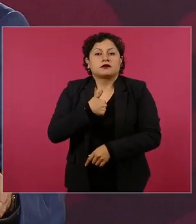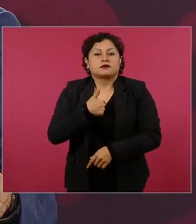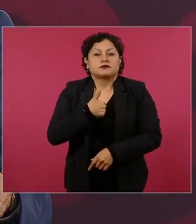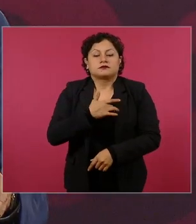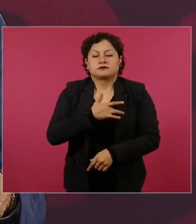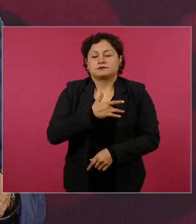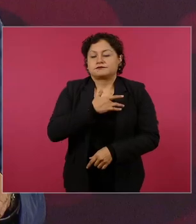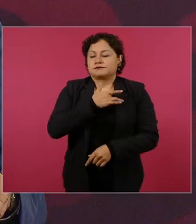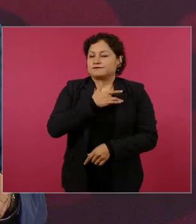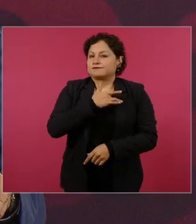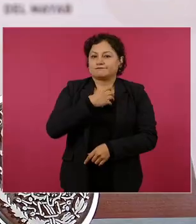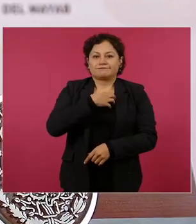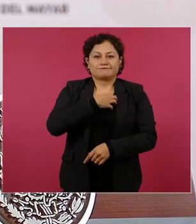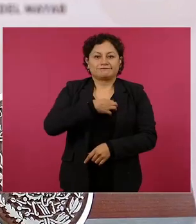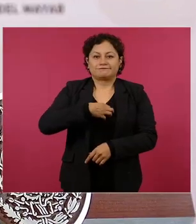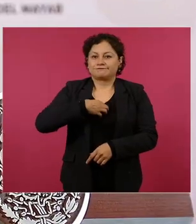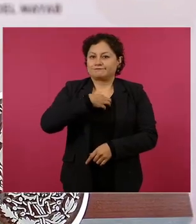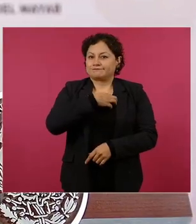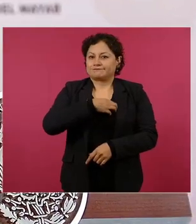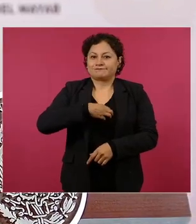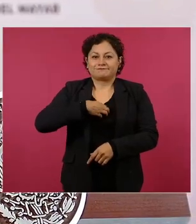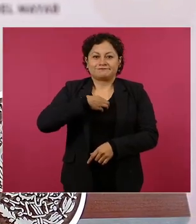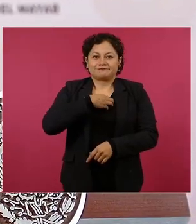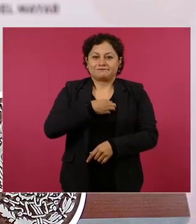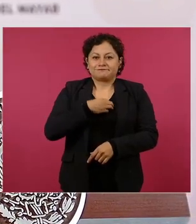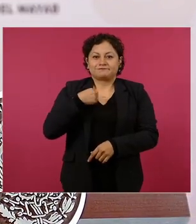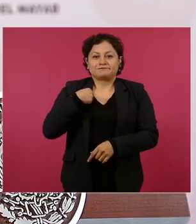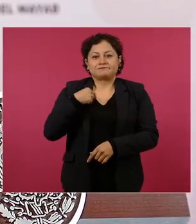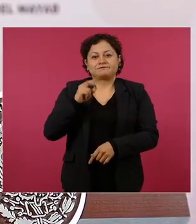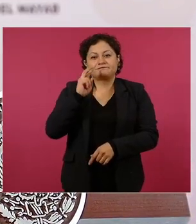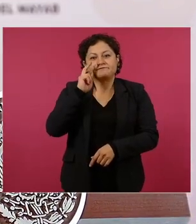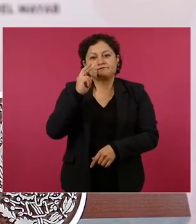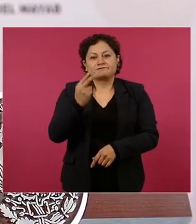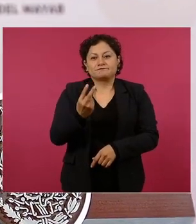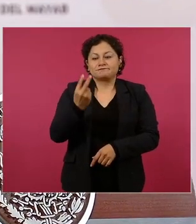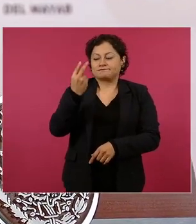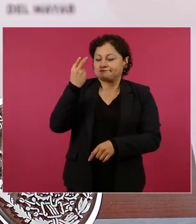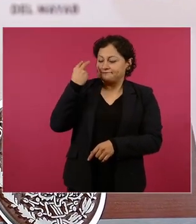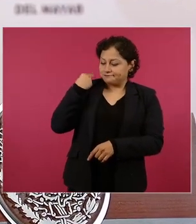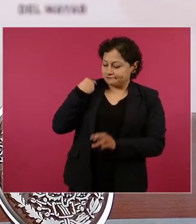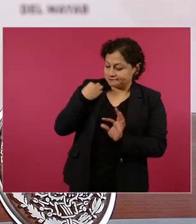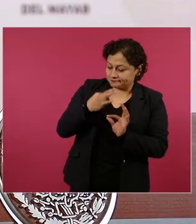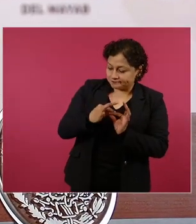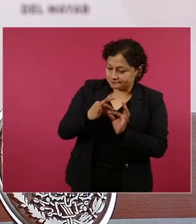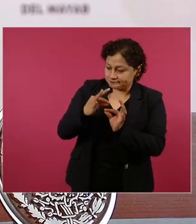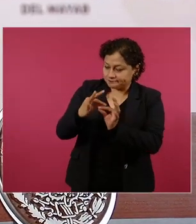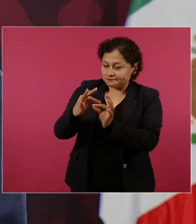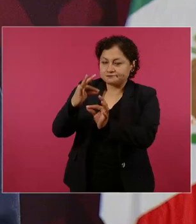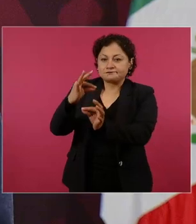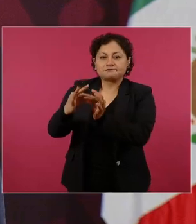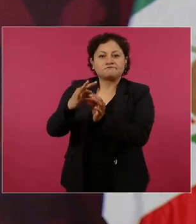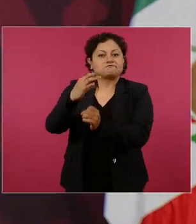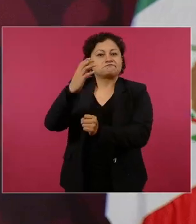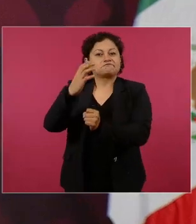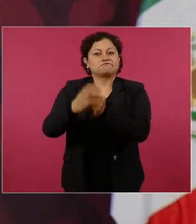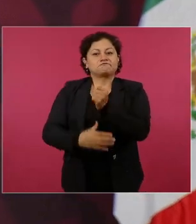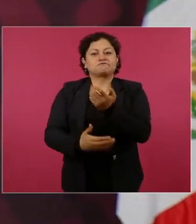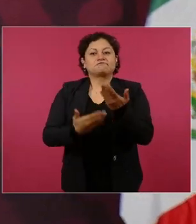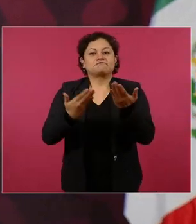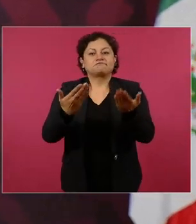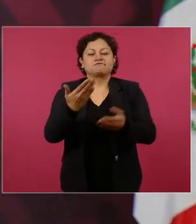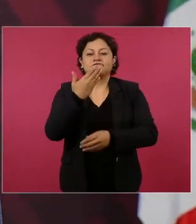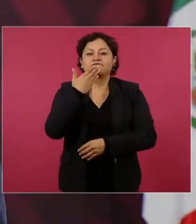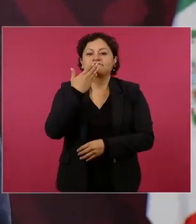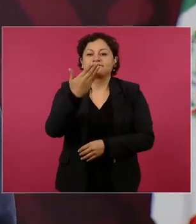Ya voy a poder decir misión cumplida, y entre otras cosas me siento